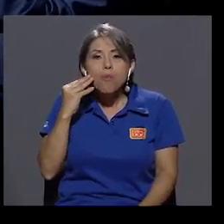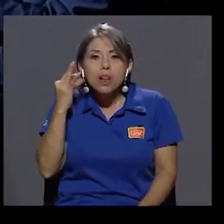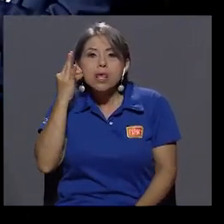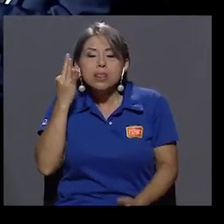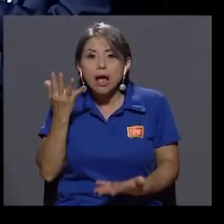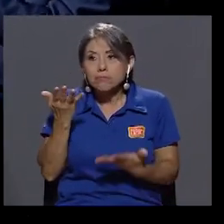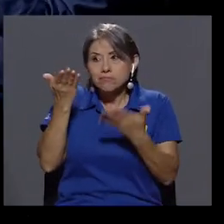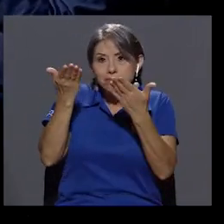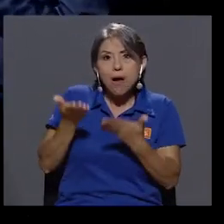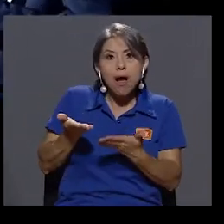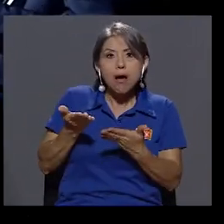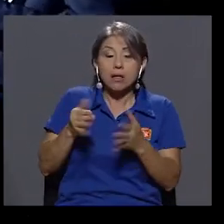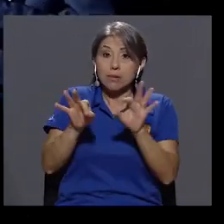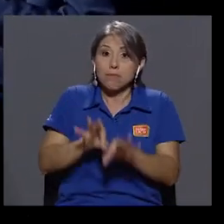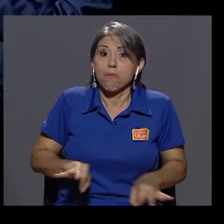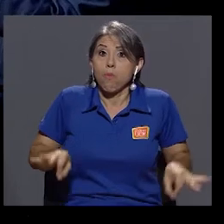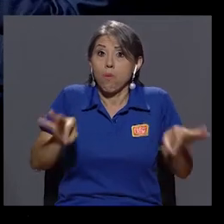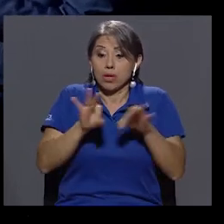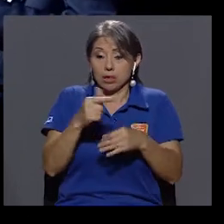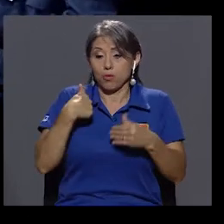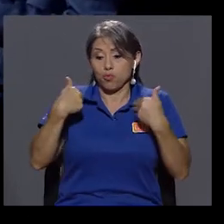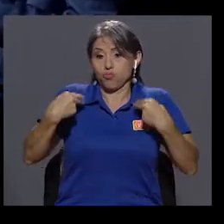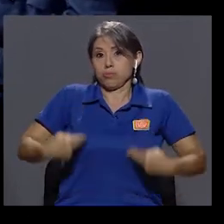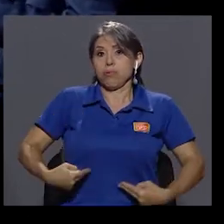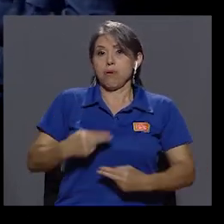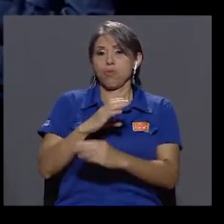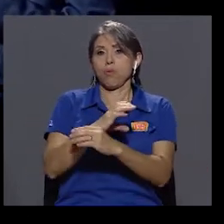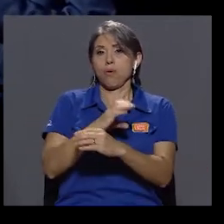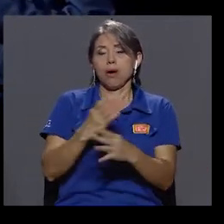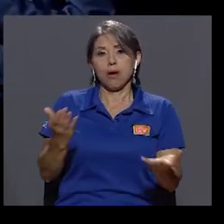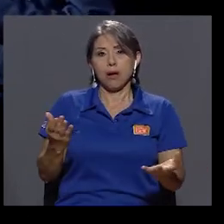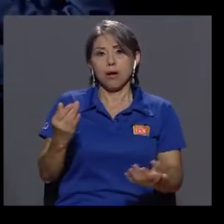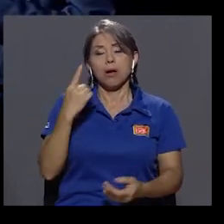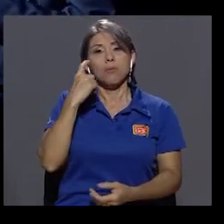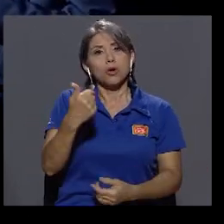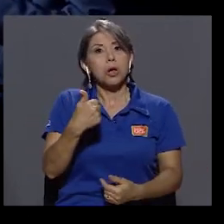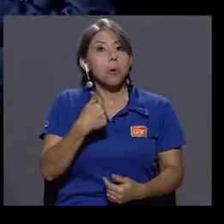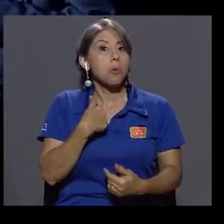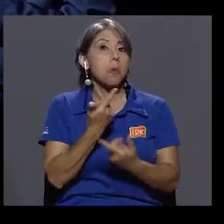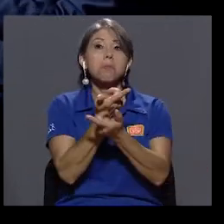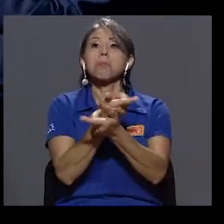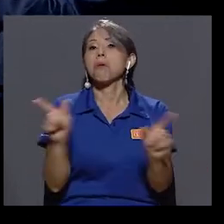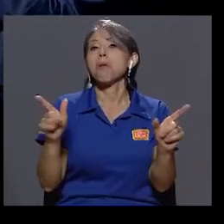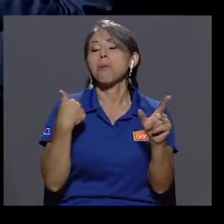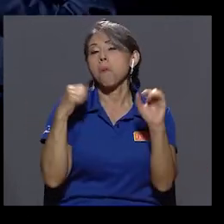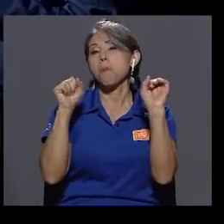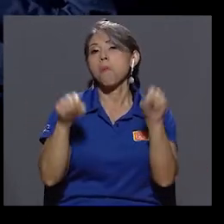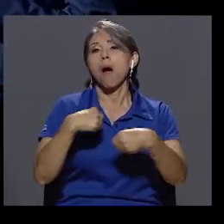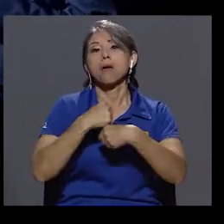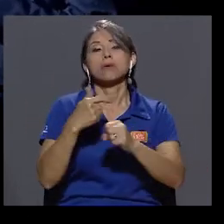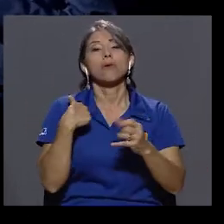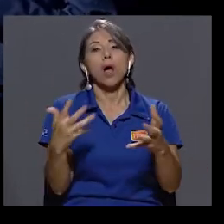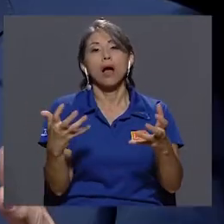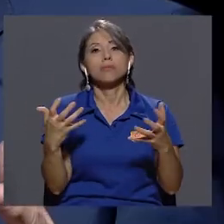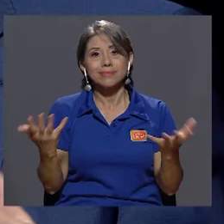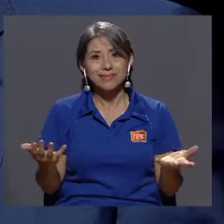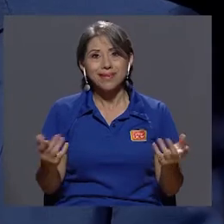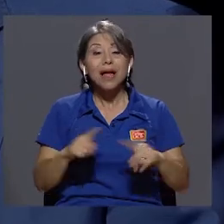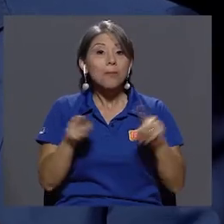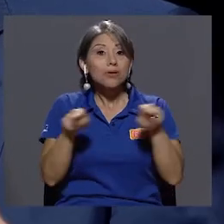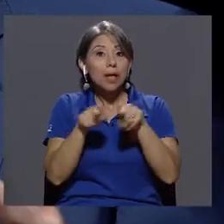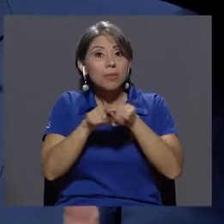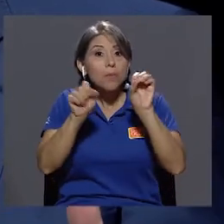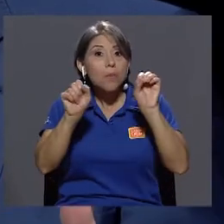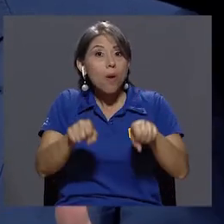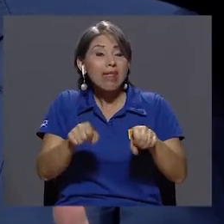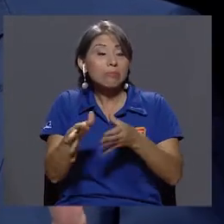importancia es cuidarse uno como ser humano ahora porque uno tiene la libre albedrío hacer lo que quiera realmente pero